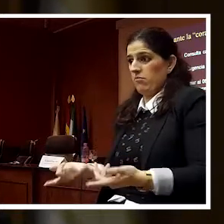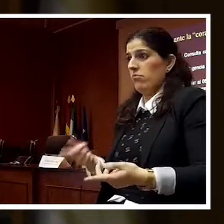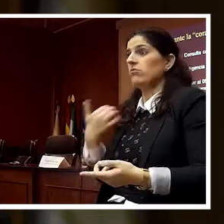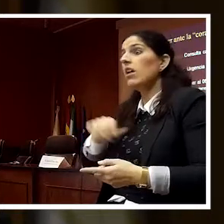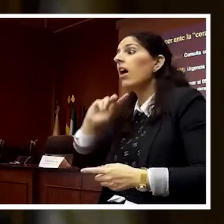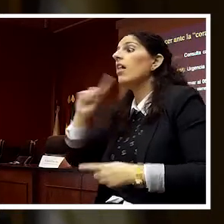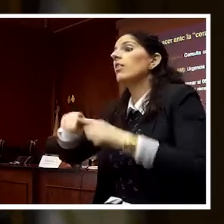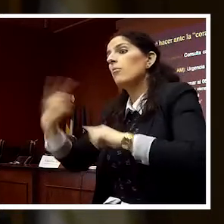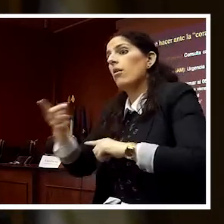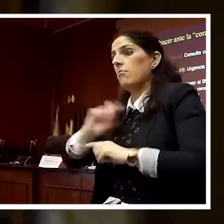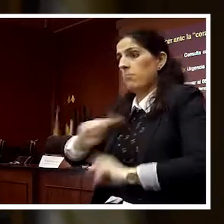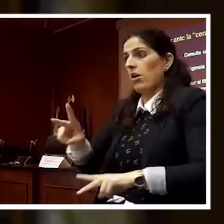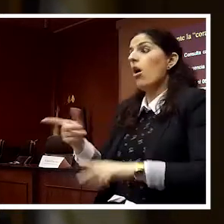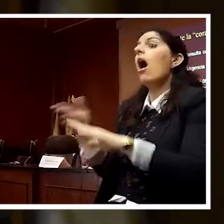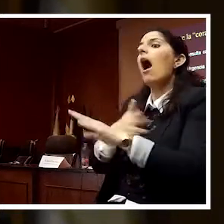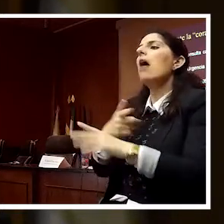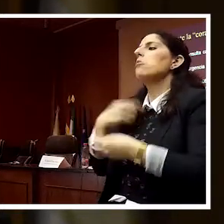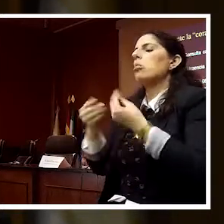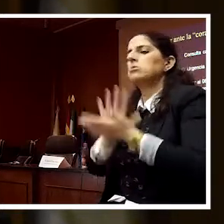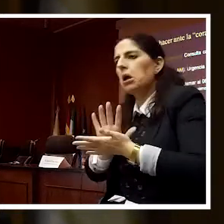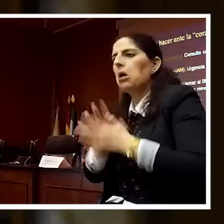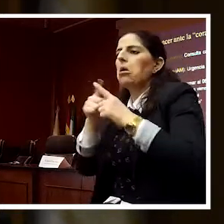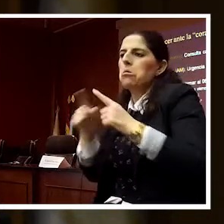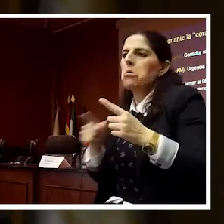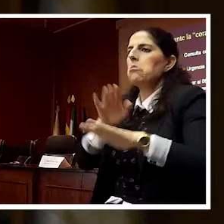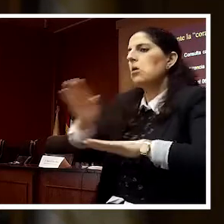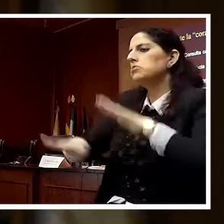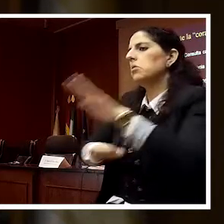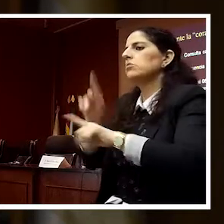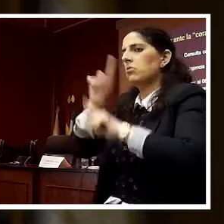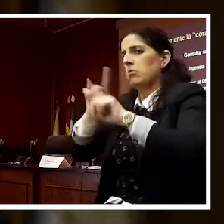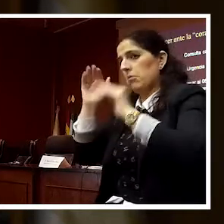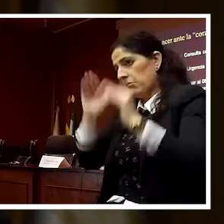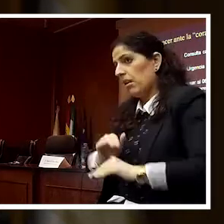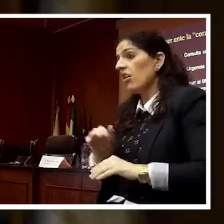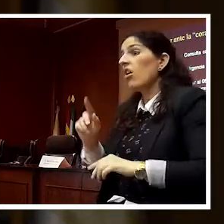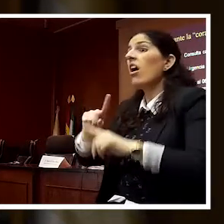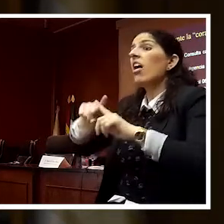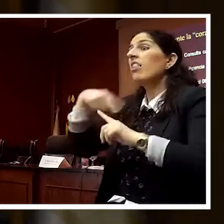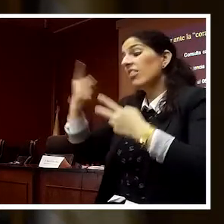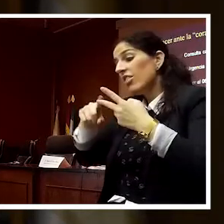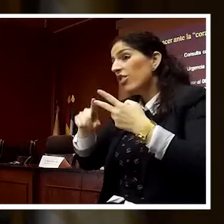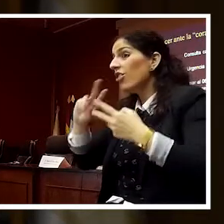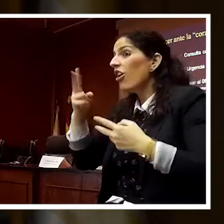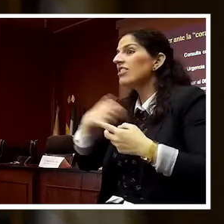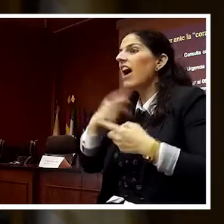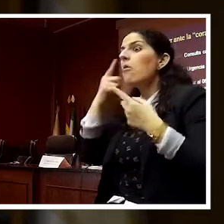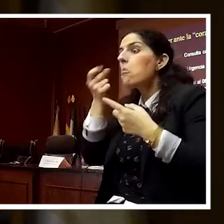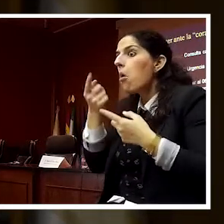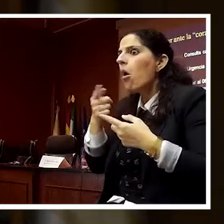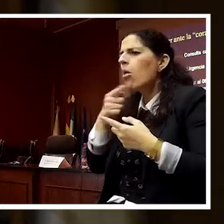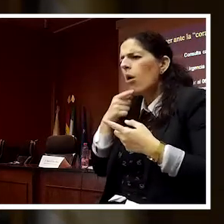plácido para hacer las cosas de forma programada. El tiempo 2 ya es más grave, ya es una